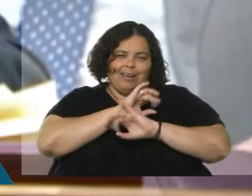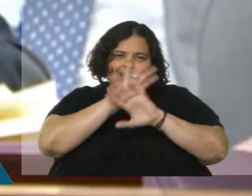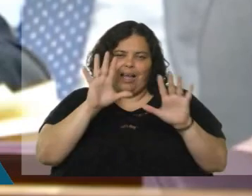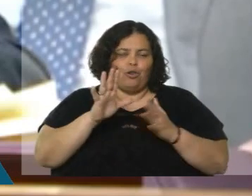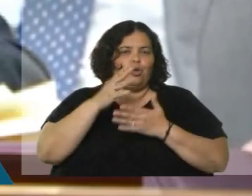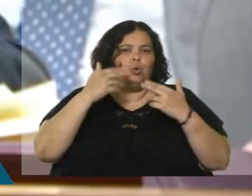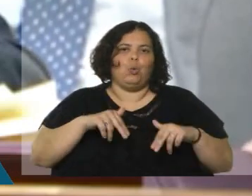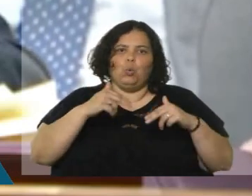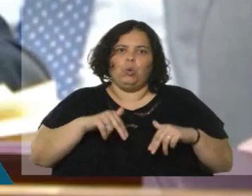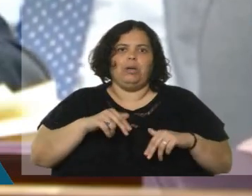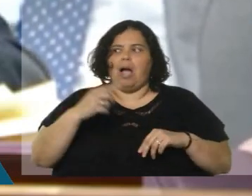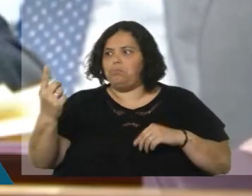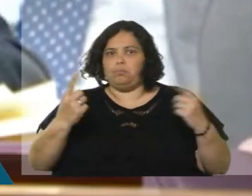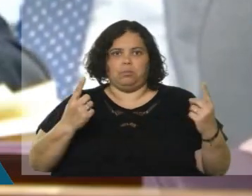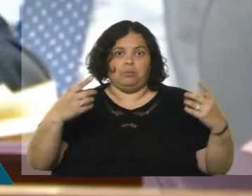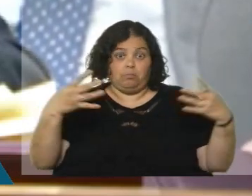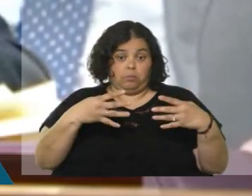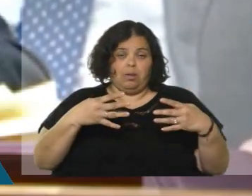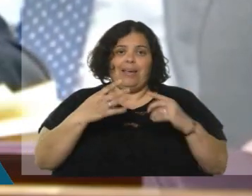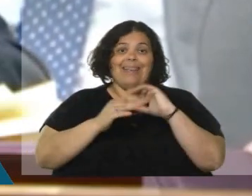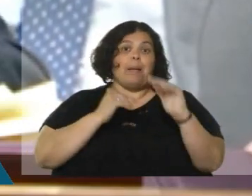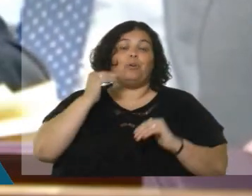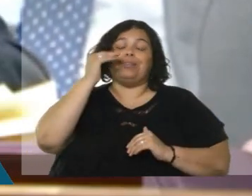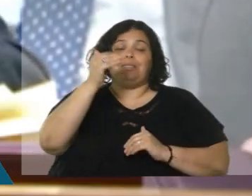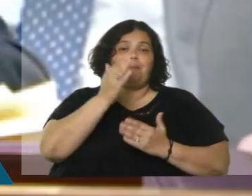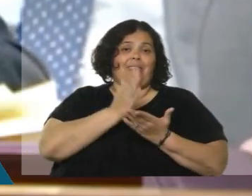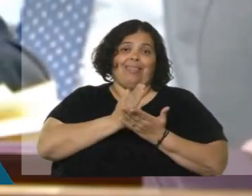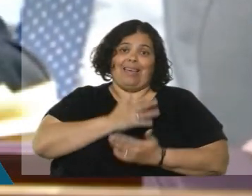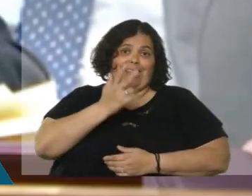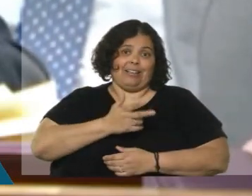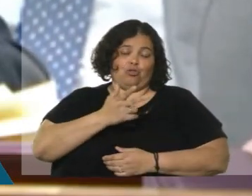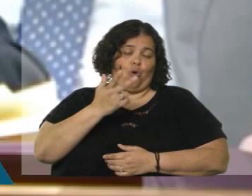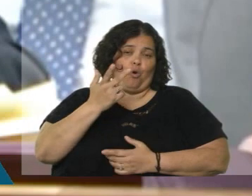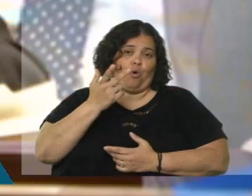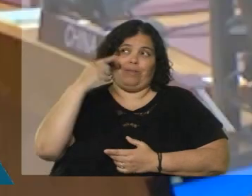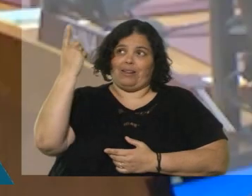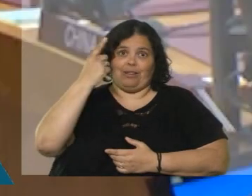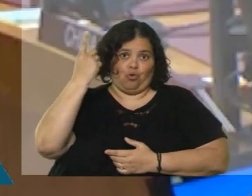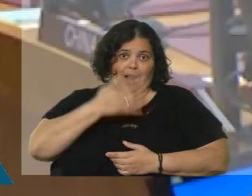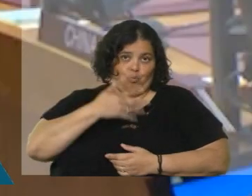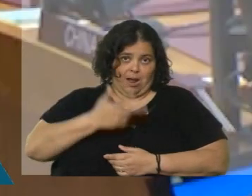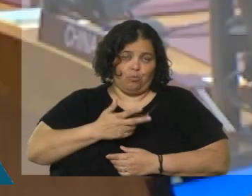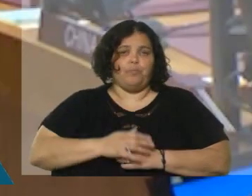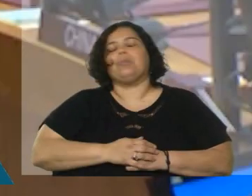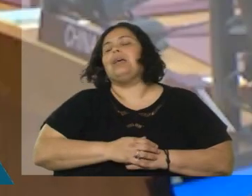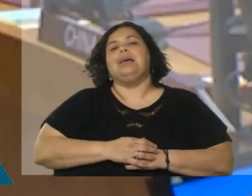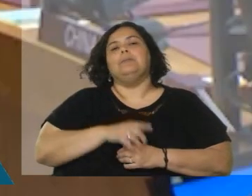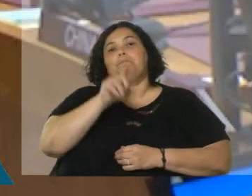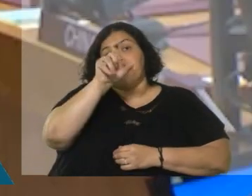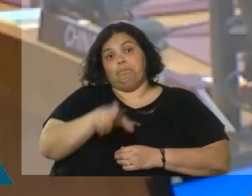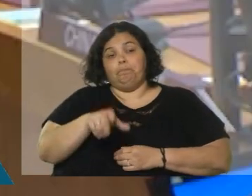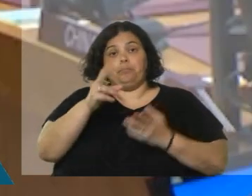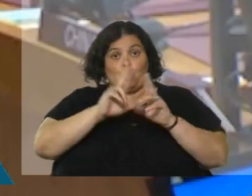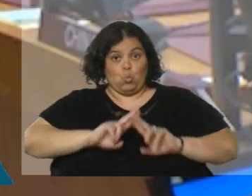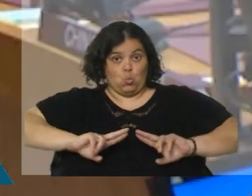en el conflicto armado está por encima del derecho internacional humanitario el secretario general de Naciones Unidas Antonio guterrez